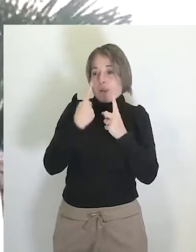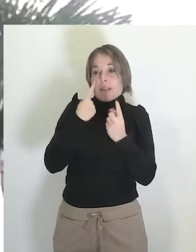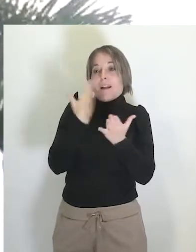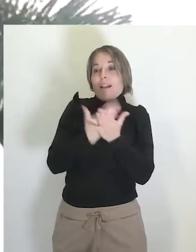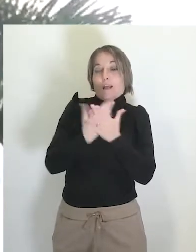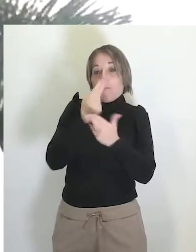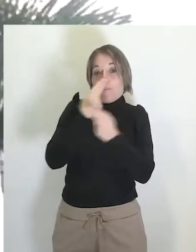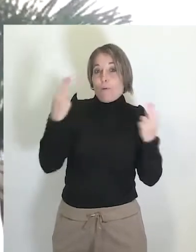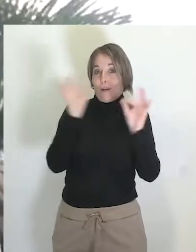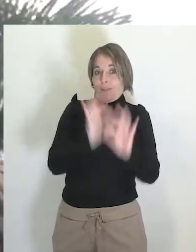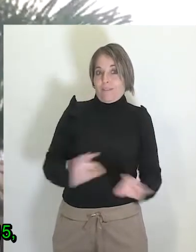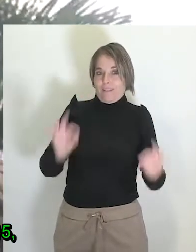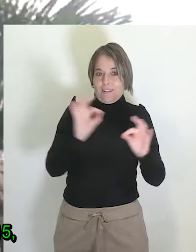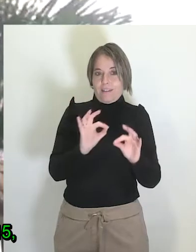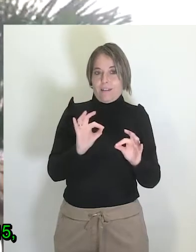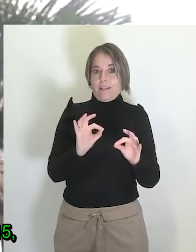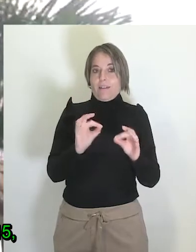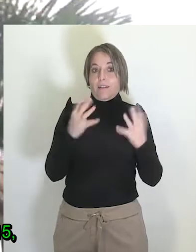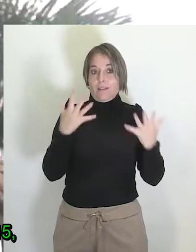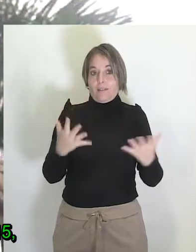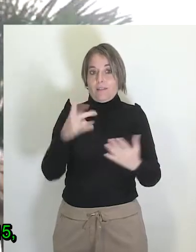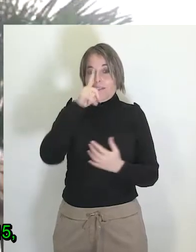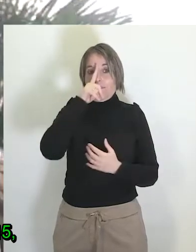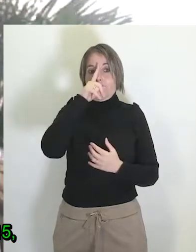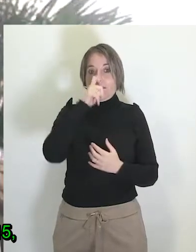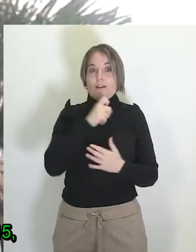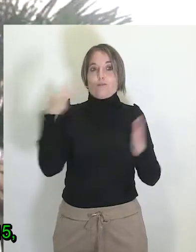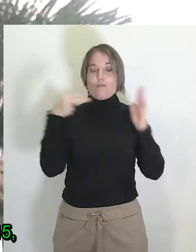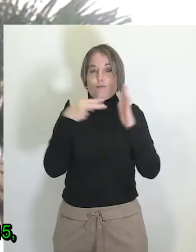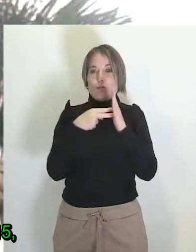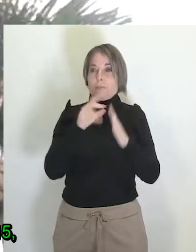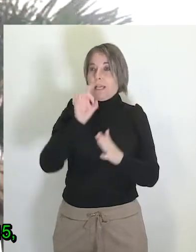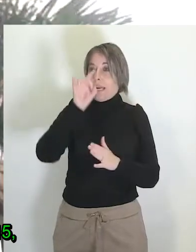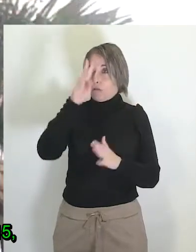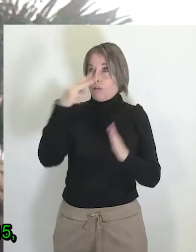de publicarla. Entonces, desde